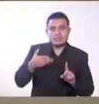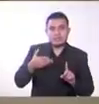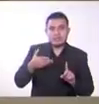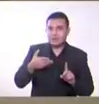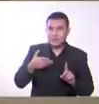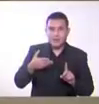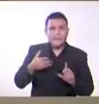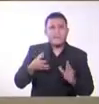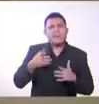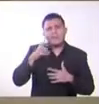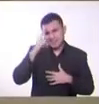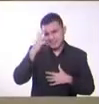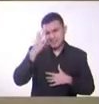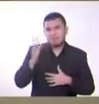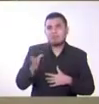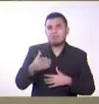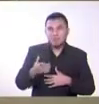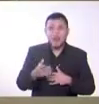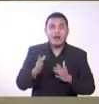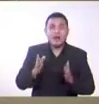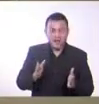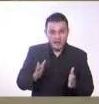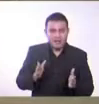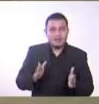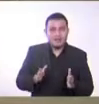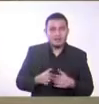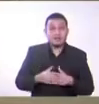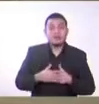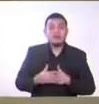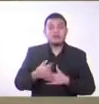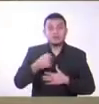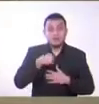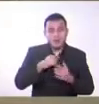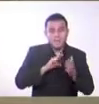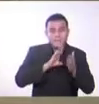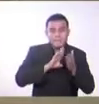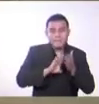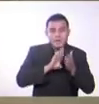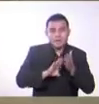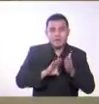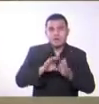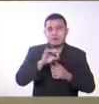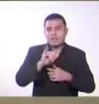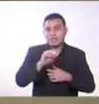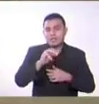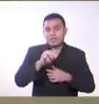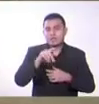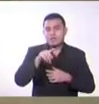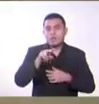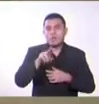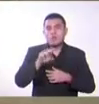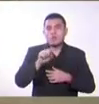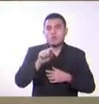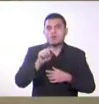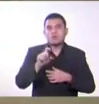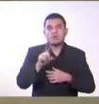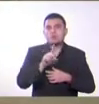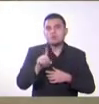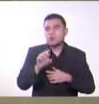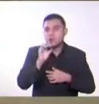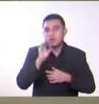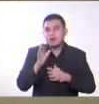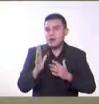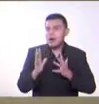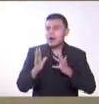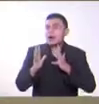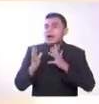¿Qué quiere decir eso? Que cuando yo pago un impuesto, no determino hacia qué rubro se va a destinar.